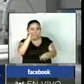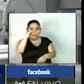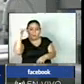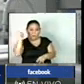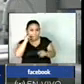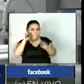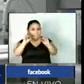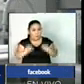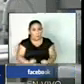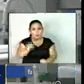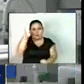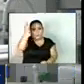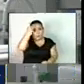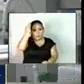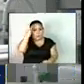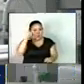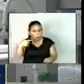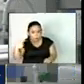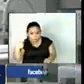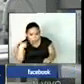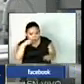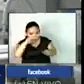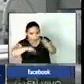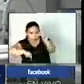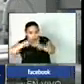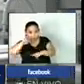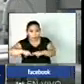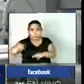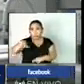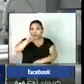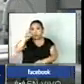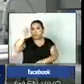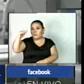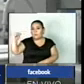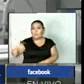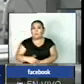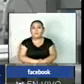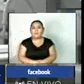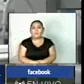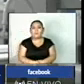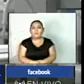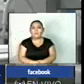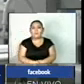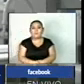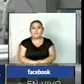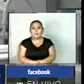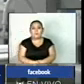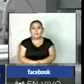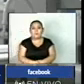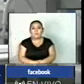intentar encontrar posibilidades de realizar esta fase 3 fuera de China aunque